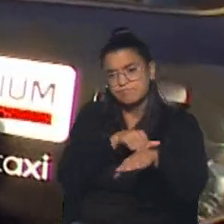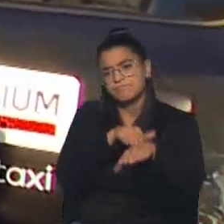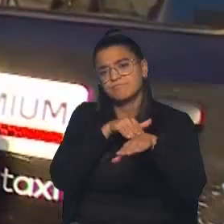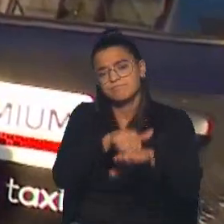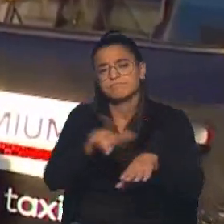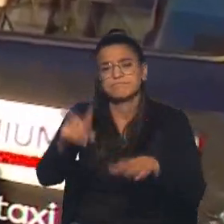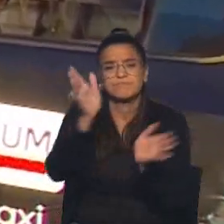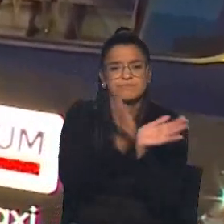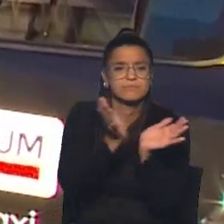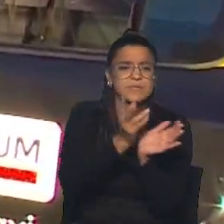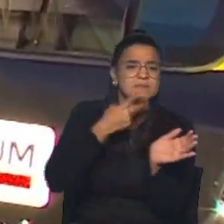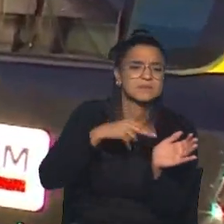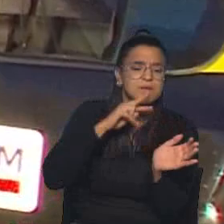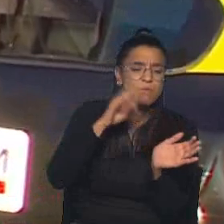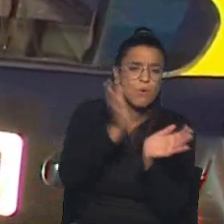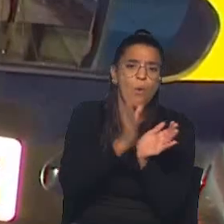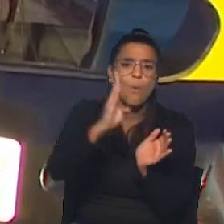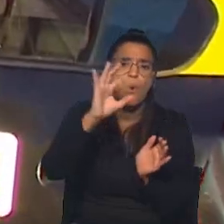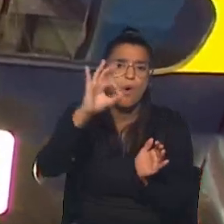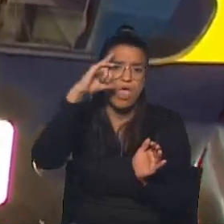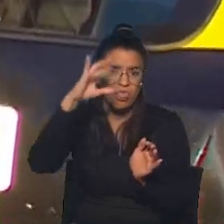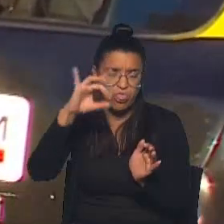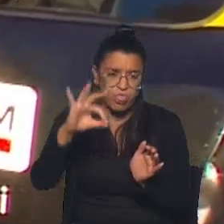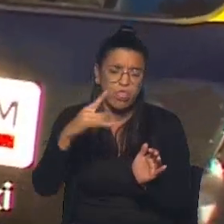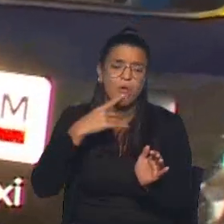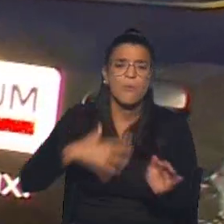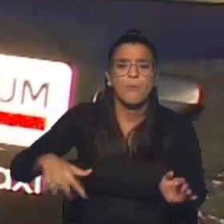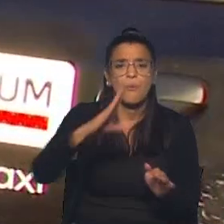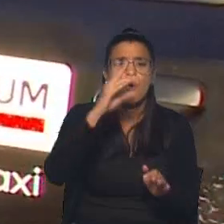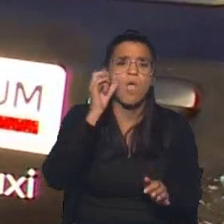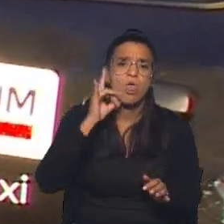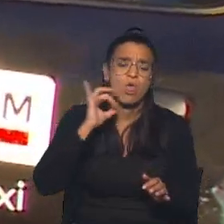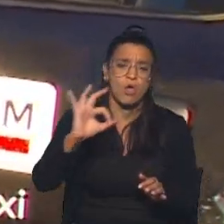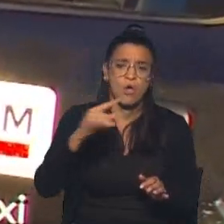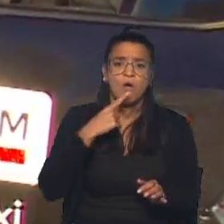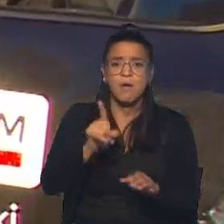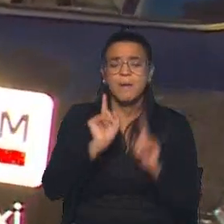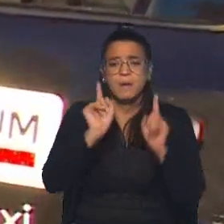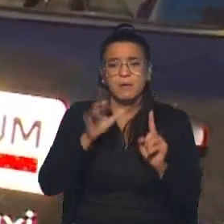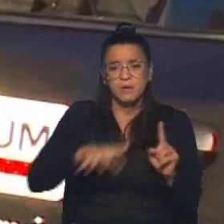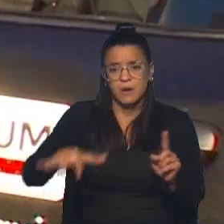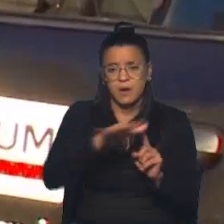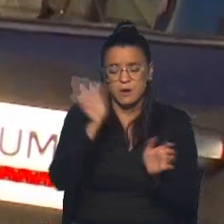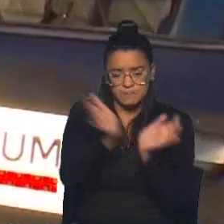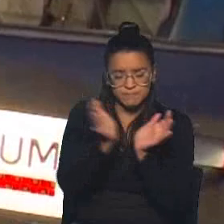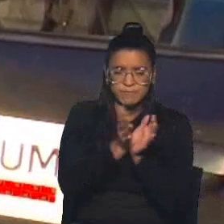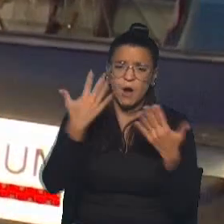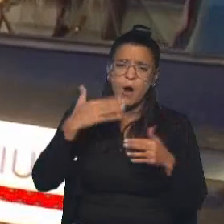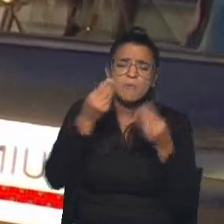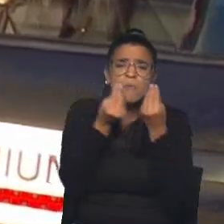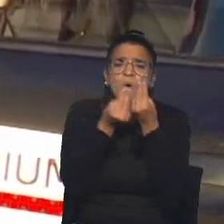la esquina de san juan y boedo estamos hablando del barrio porteño de boedo por supuesto que lleva el mismo nombre una esquina muy transitada